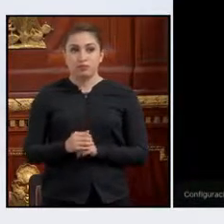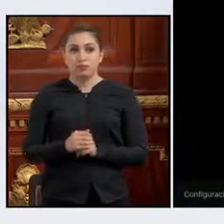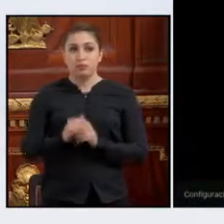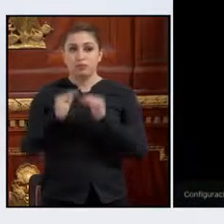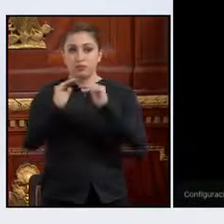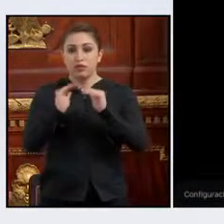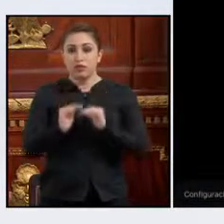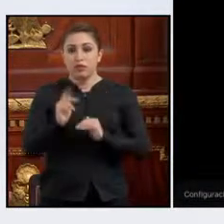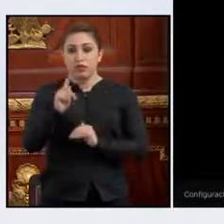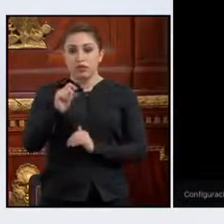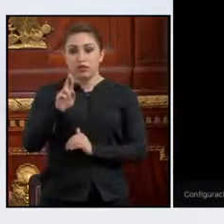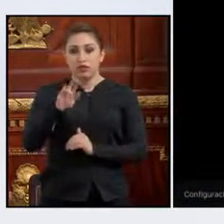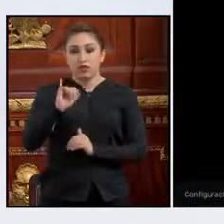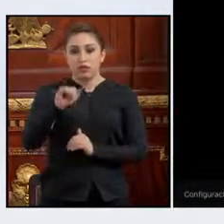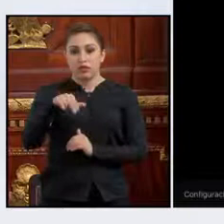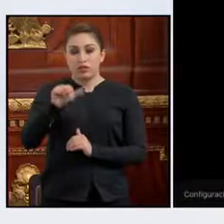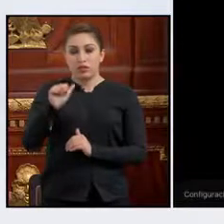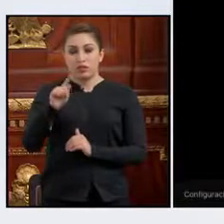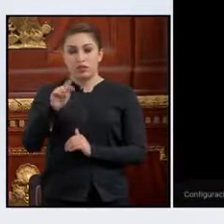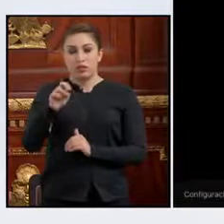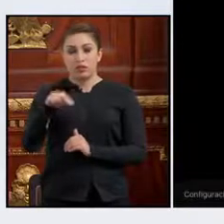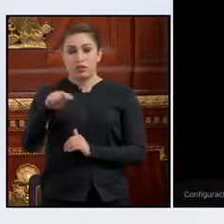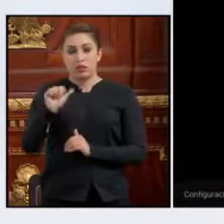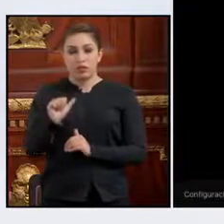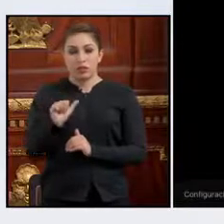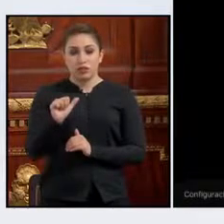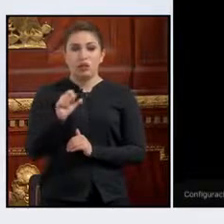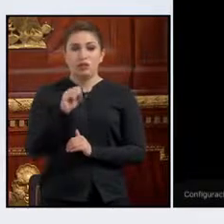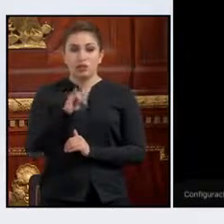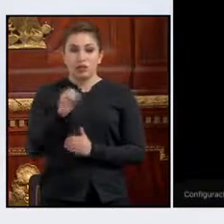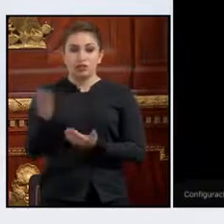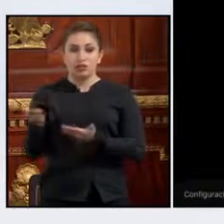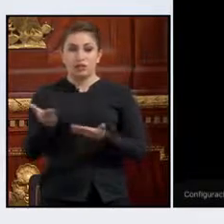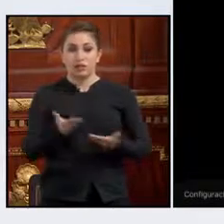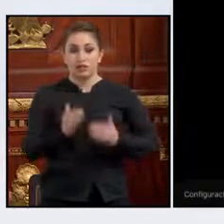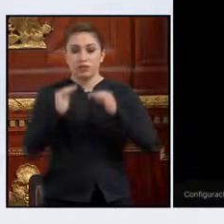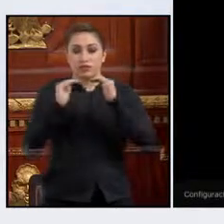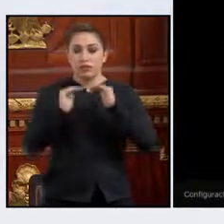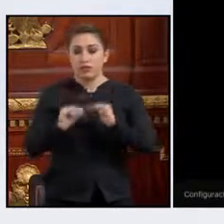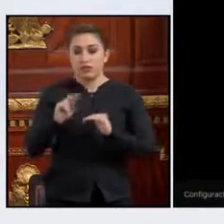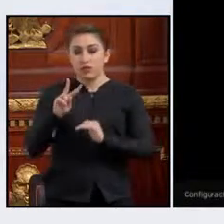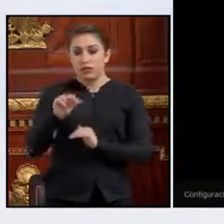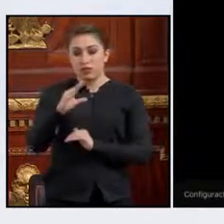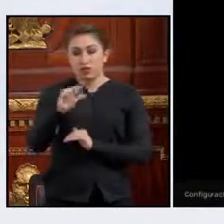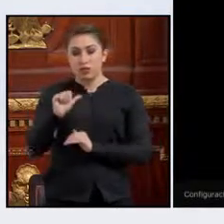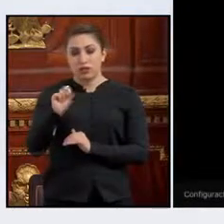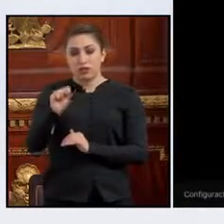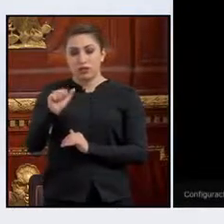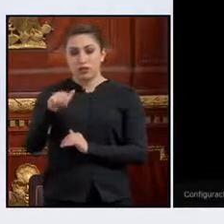Triana Tena Jorge. Jorge Triana, presente. Vaca Cortés Sandra Esther.